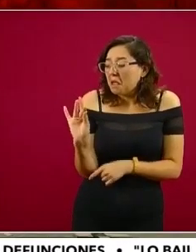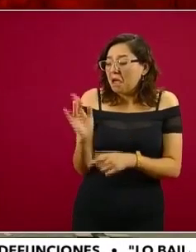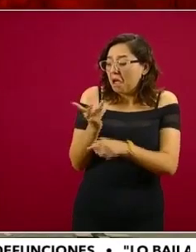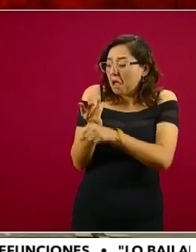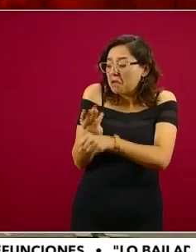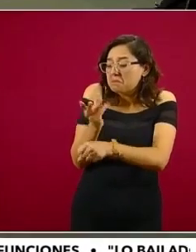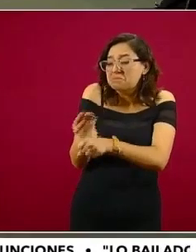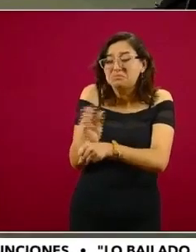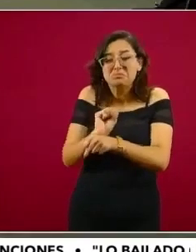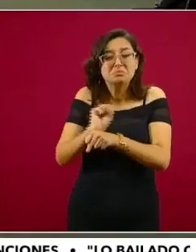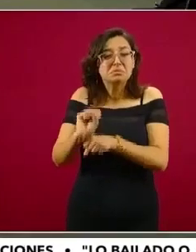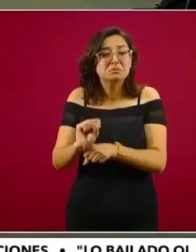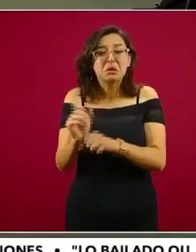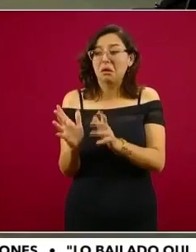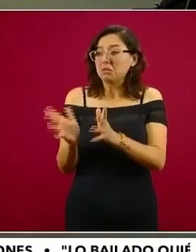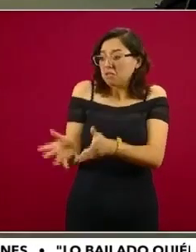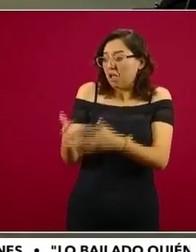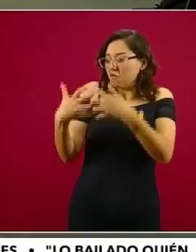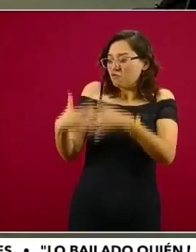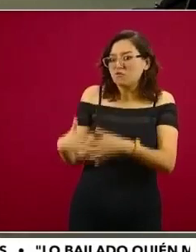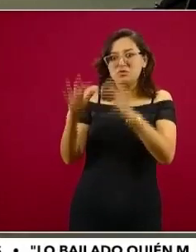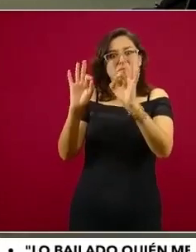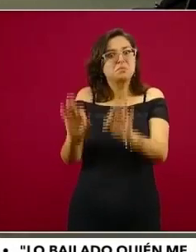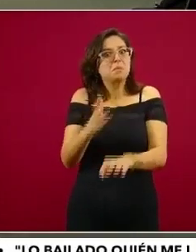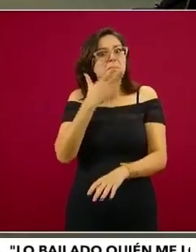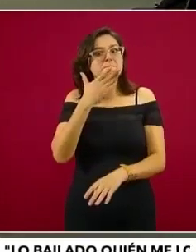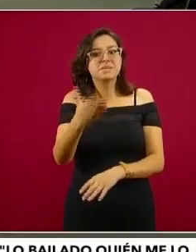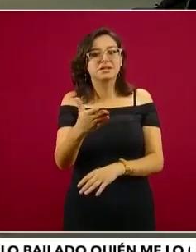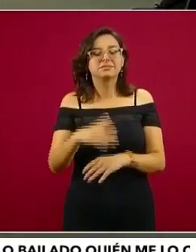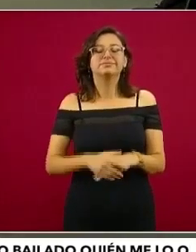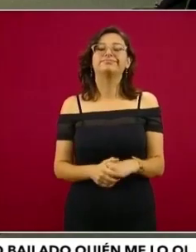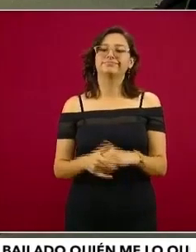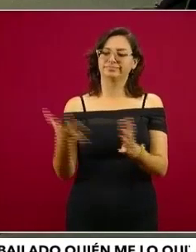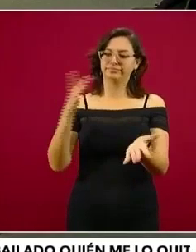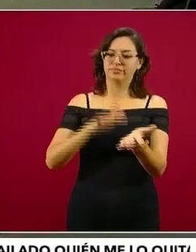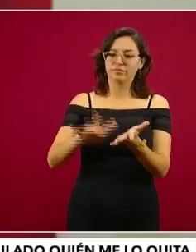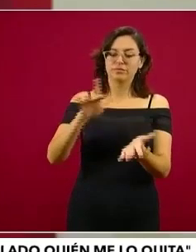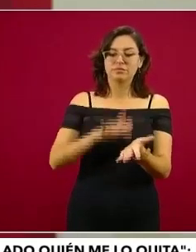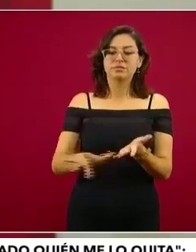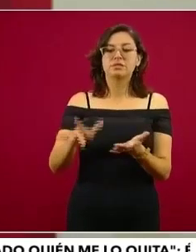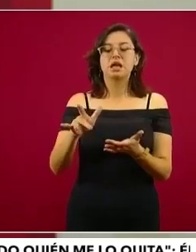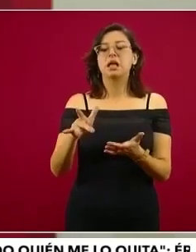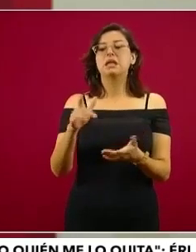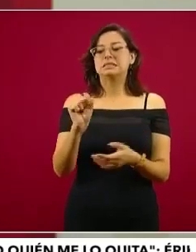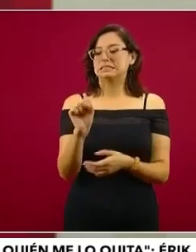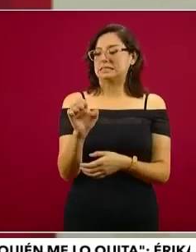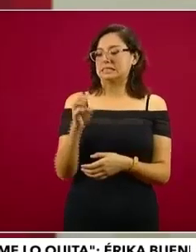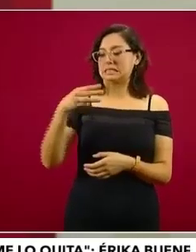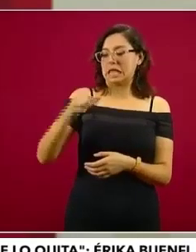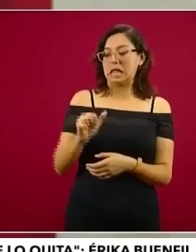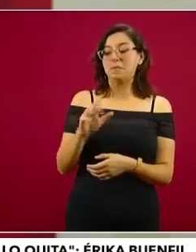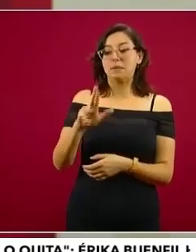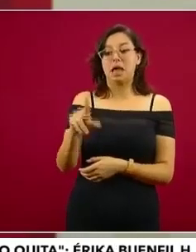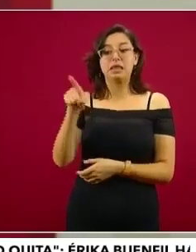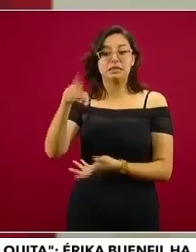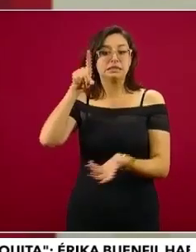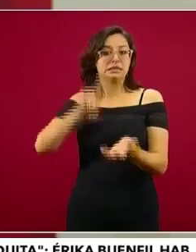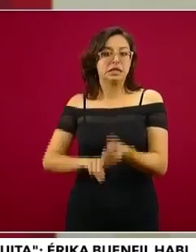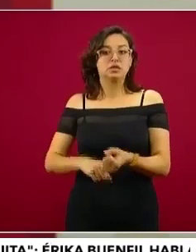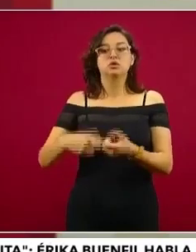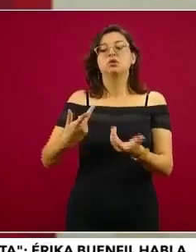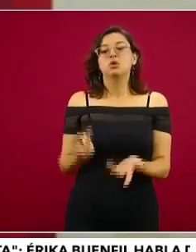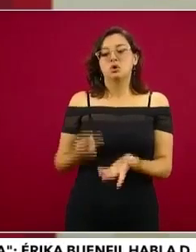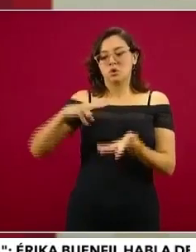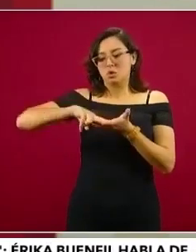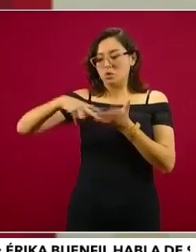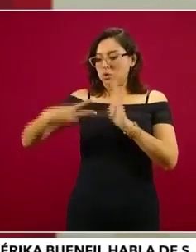botón, un transistor, una pieza. Y entonces, con el apoyo de la Secretaría de Marina, que tiene una muy sólida unidad de ingeniería